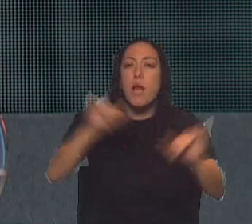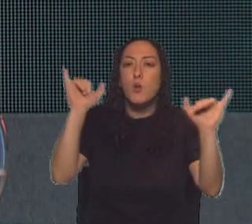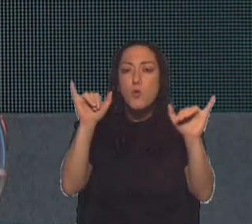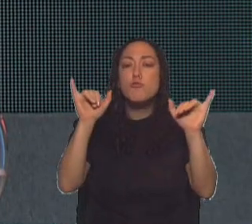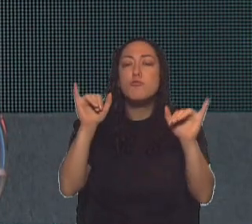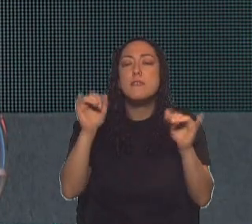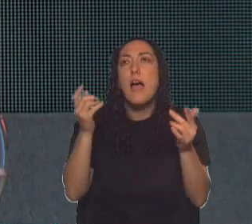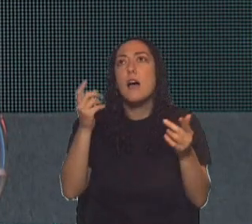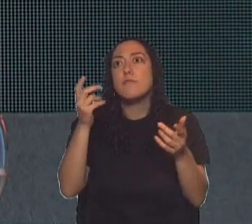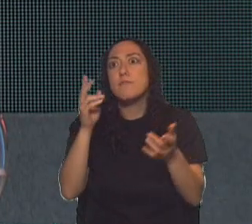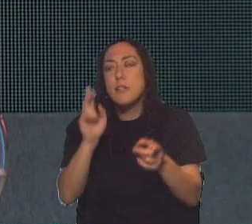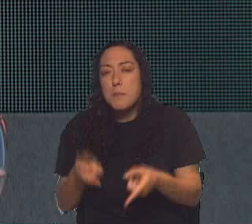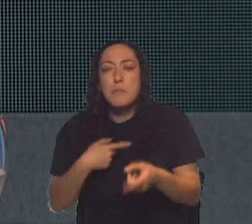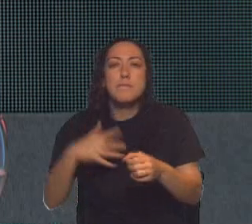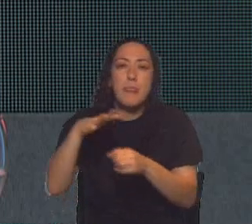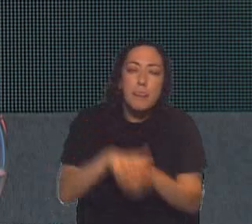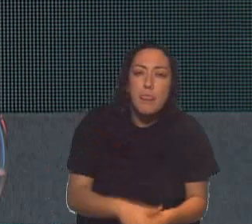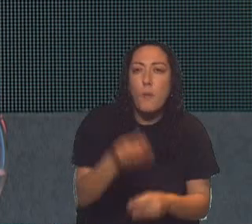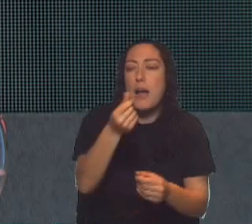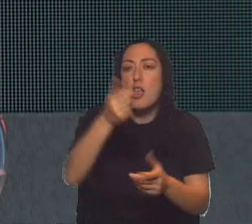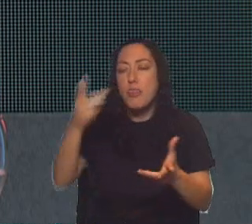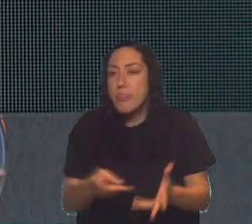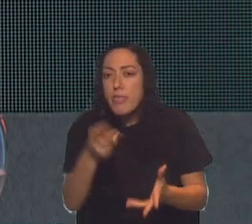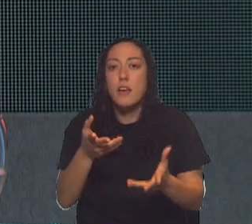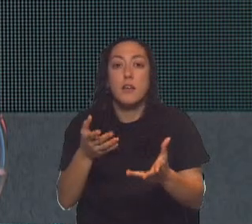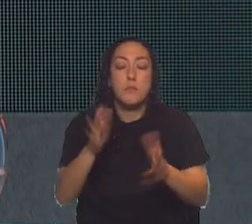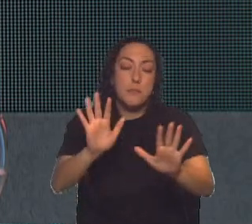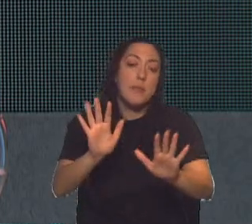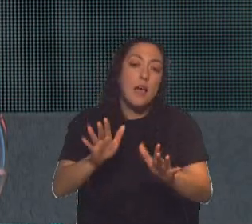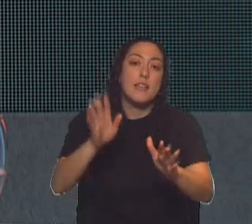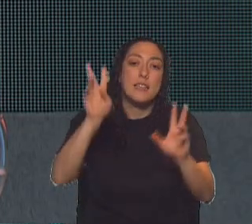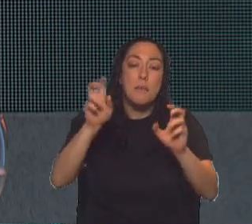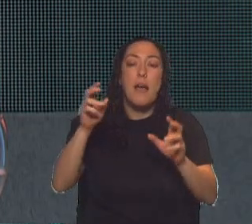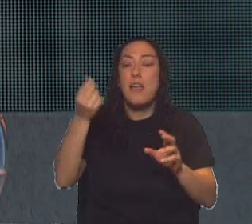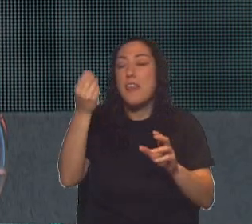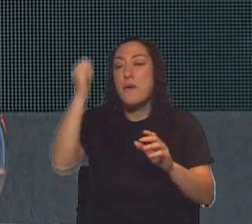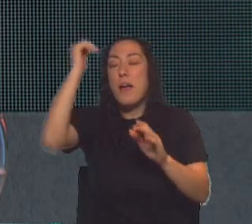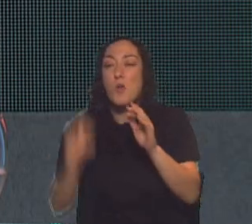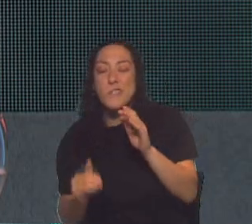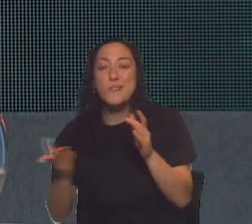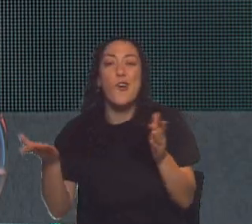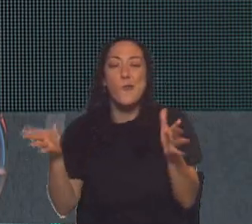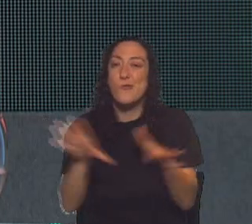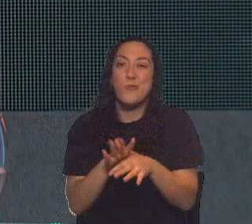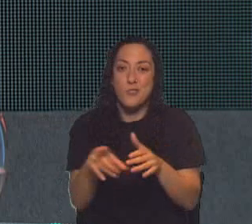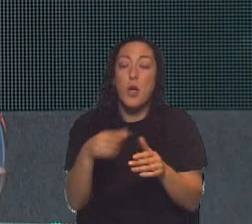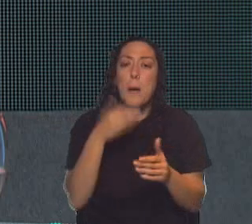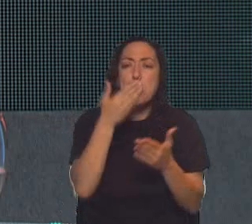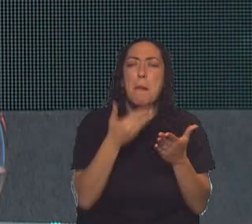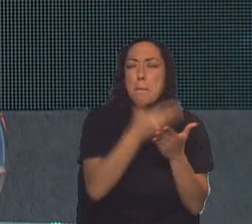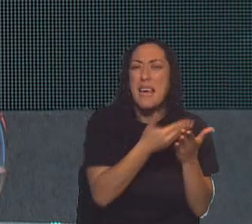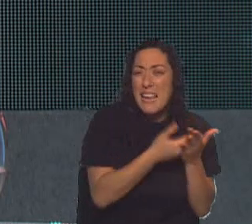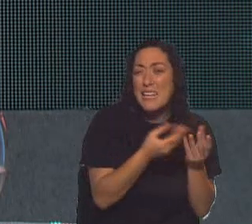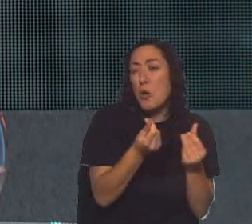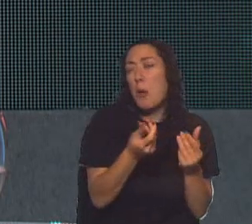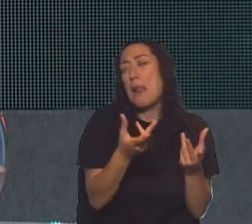subestimar desvalorizar o Bueno mira est hablando pensando de evaluación dijo los papeles esos papeles no valen